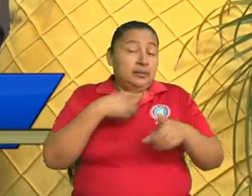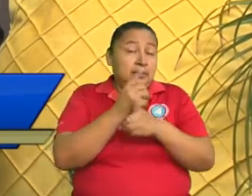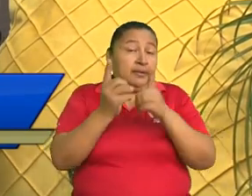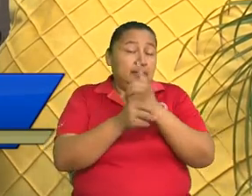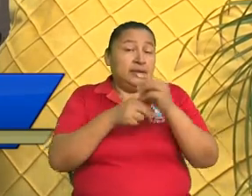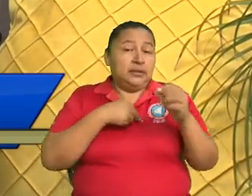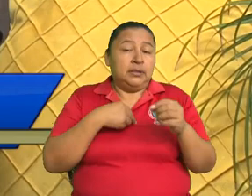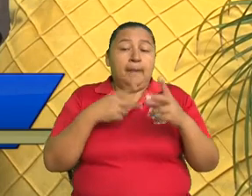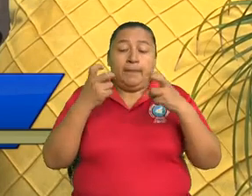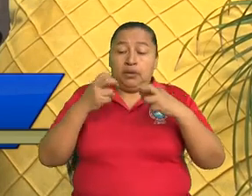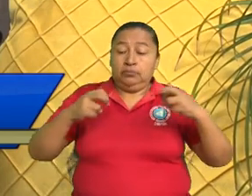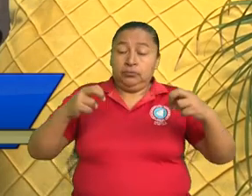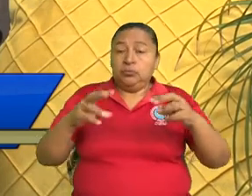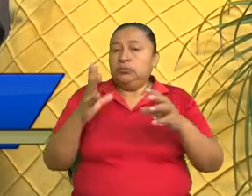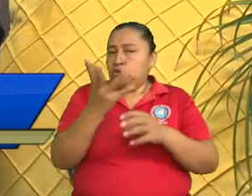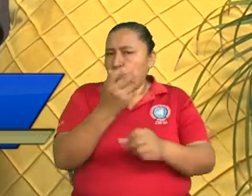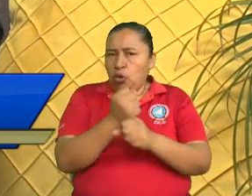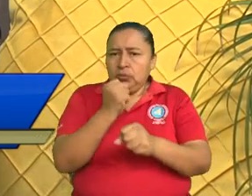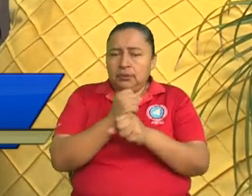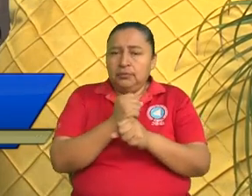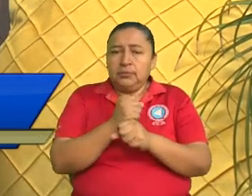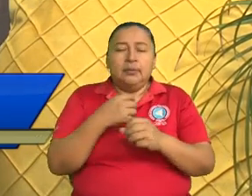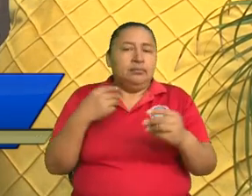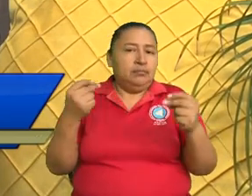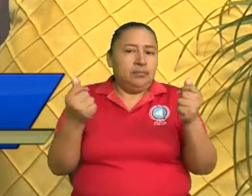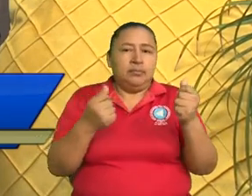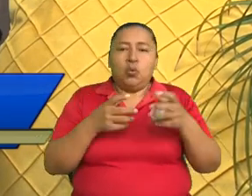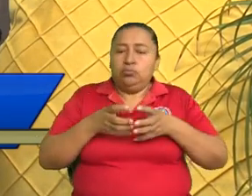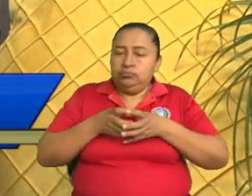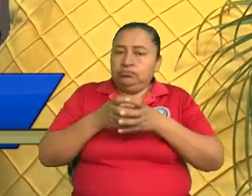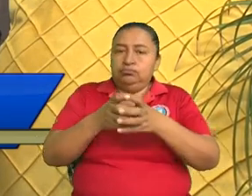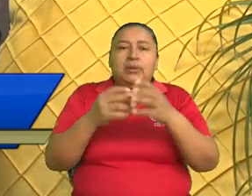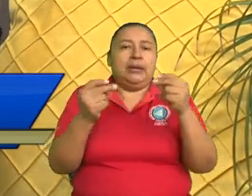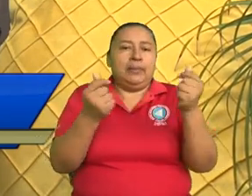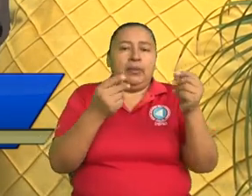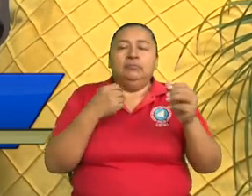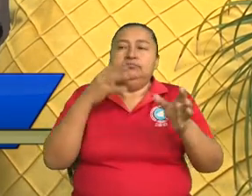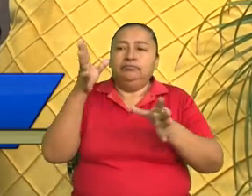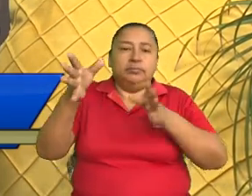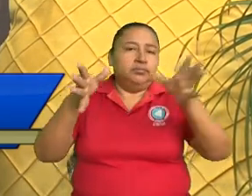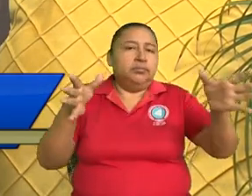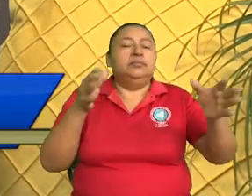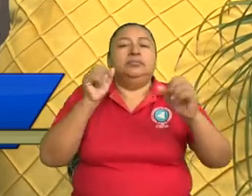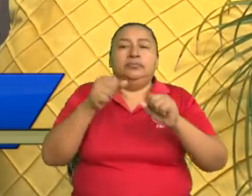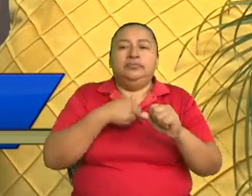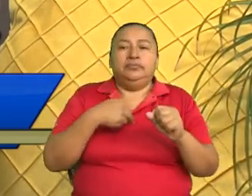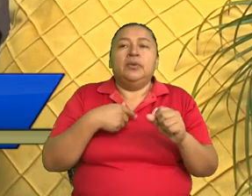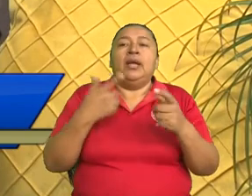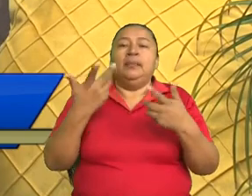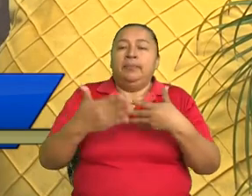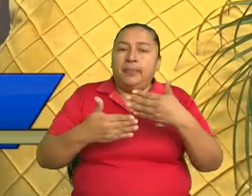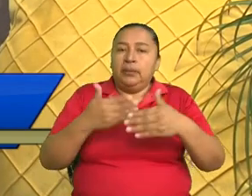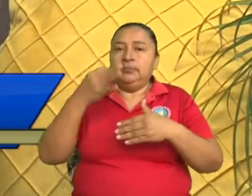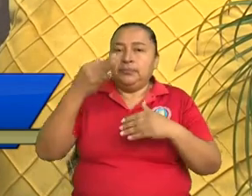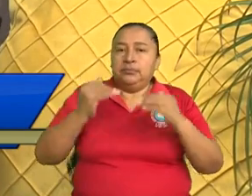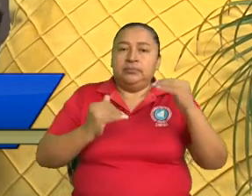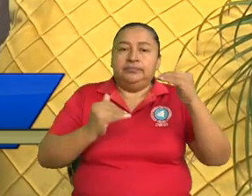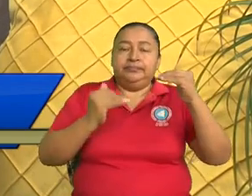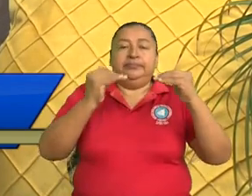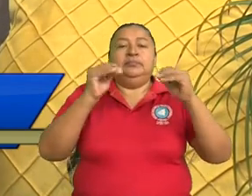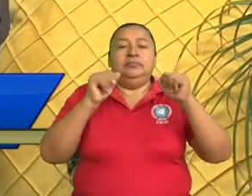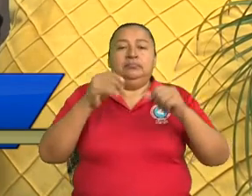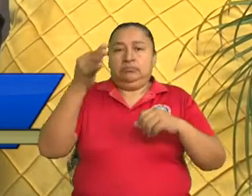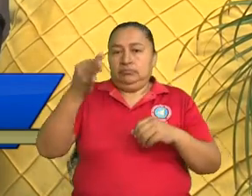varios, llegamos más rápido. O sea, juntos vamos más rápido, claro, ¿verdad? Que sí. Y por supuesto que más calidad, más validación también de